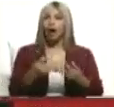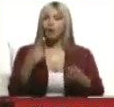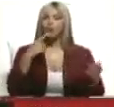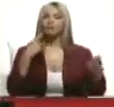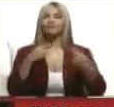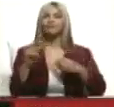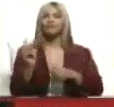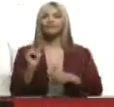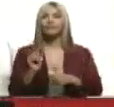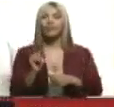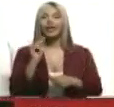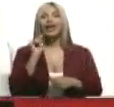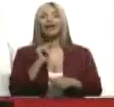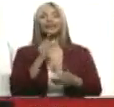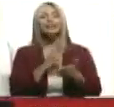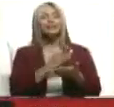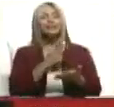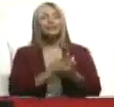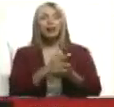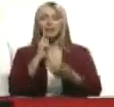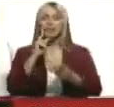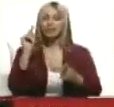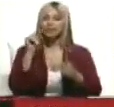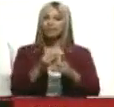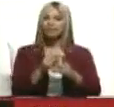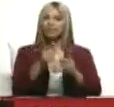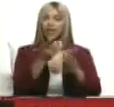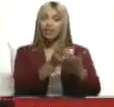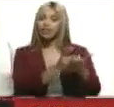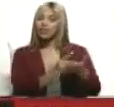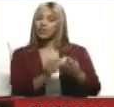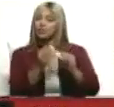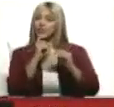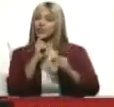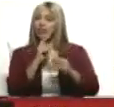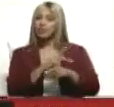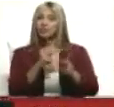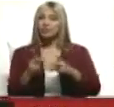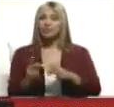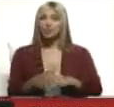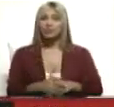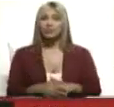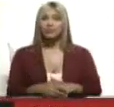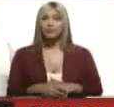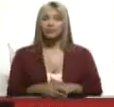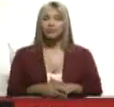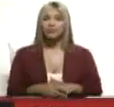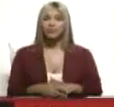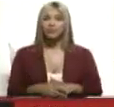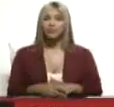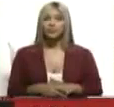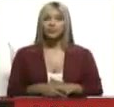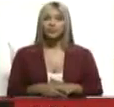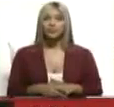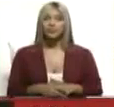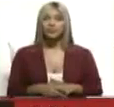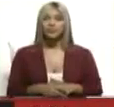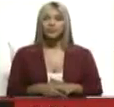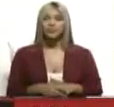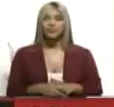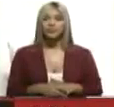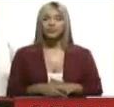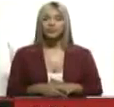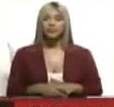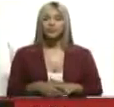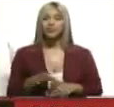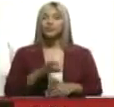subastarla. Ese siempre fue el plan y el diseñador de este plan, ahí la pregunta que tú me decías, el gran diseñador de este plan